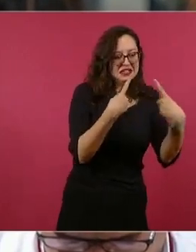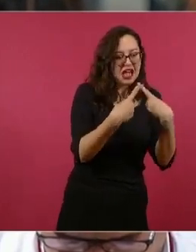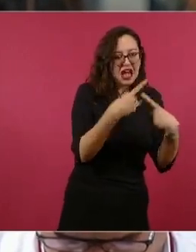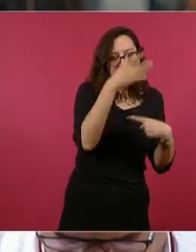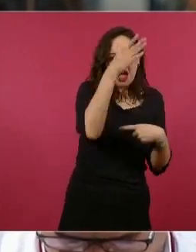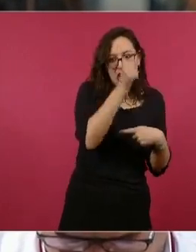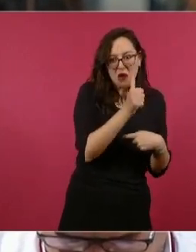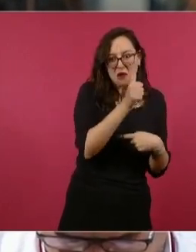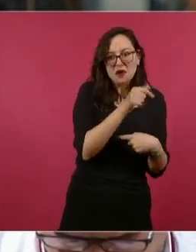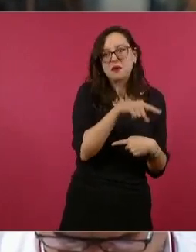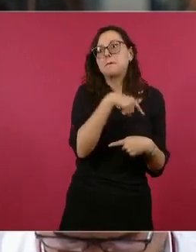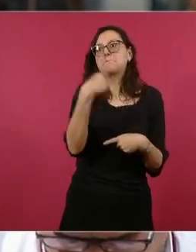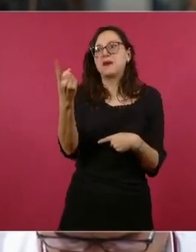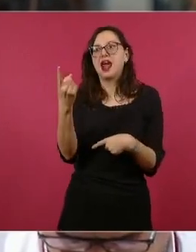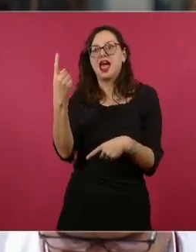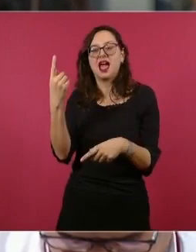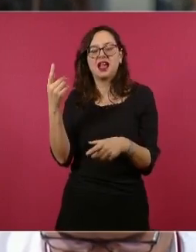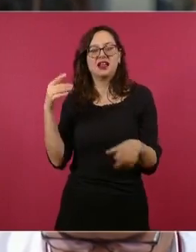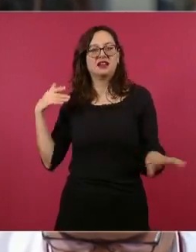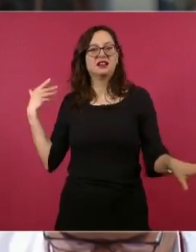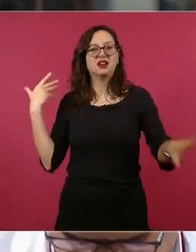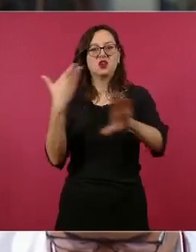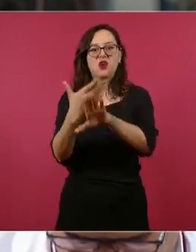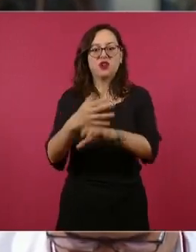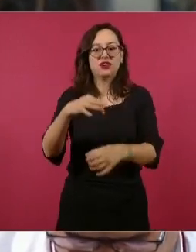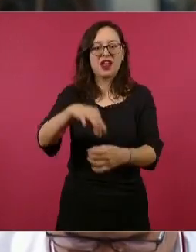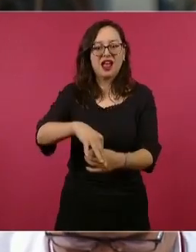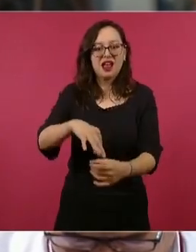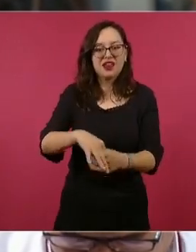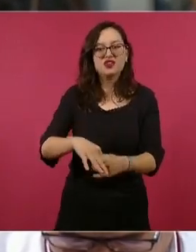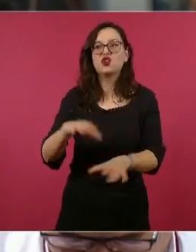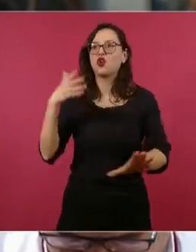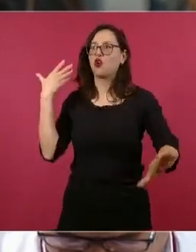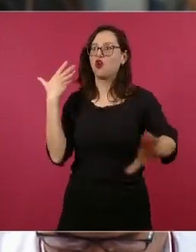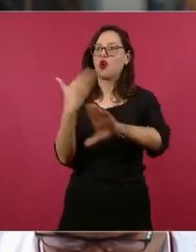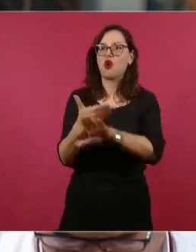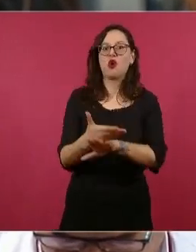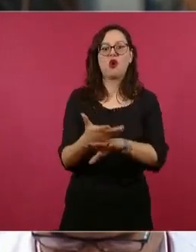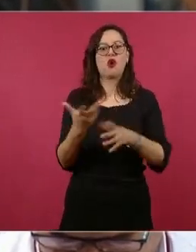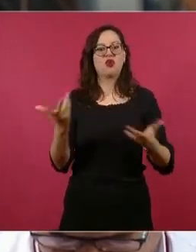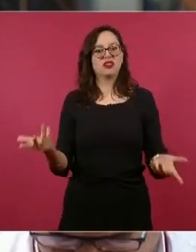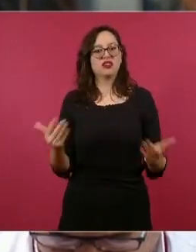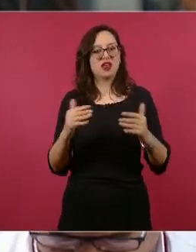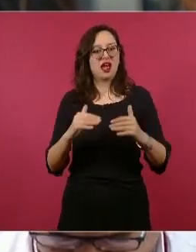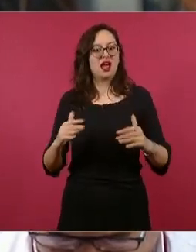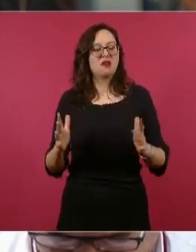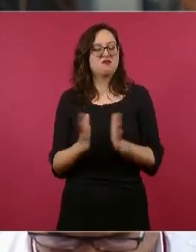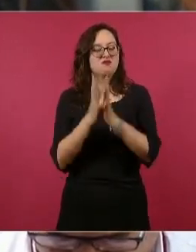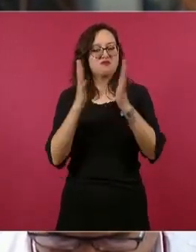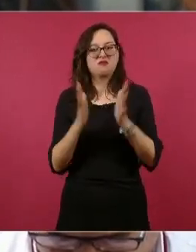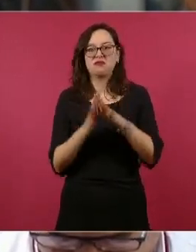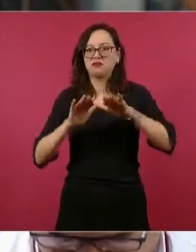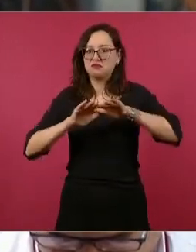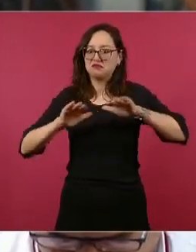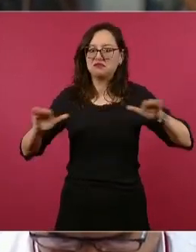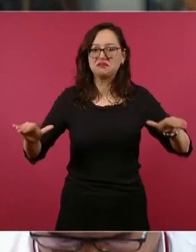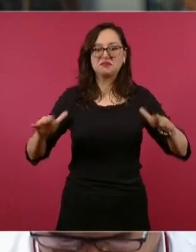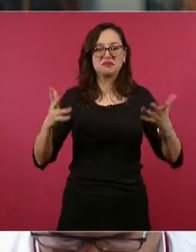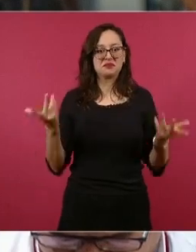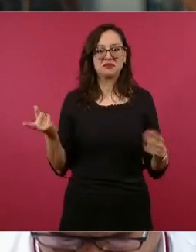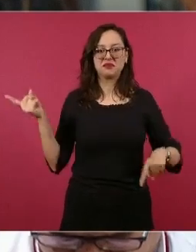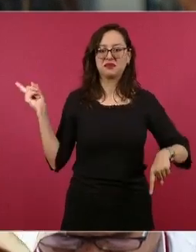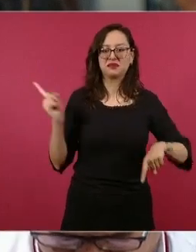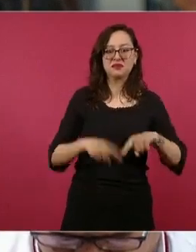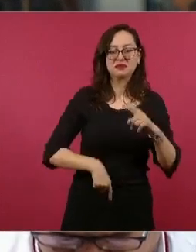que se ocurrió desde la derecha para evitar la democracia para nuevamente limitar al pueblo de México lo